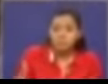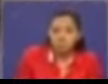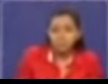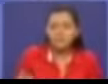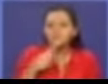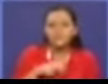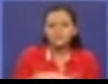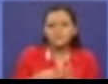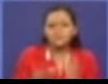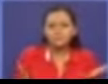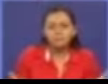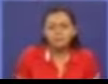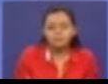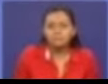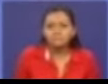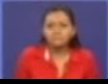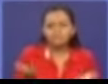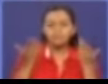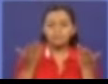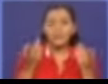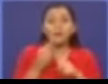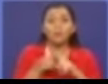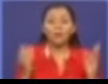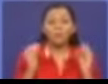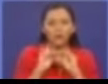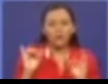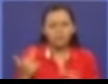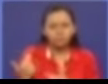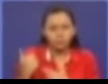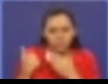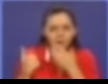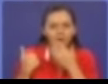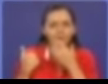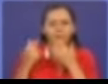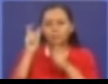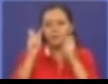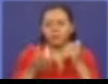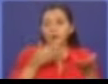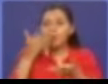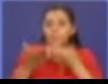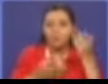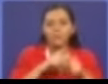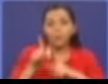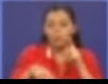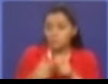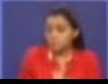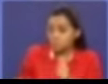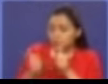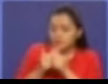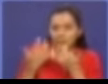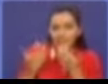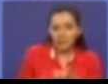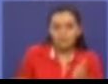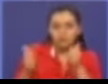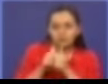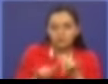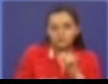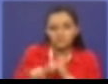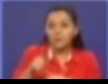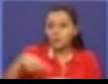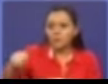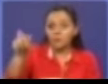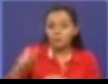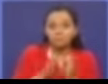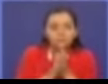política, la demagogia, la irresponsabilidad, en lugar de arrimar el hombro, los de siempre se frotaron las